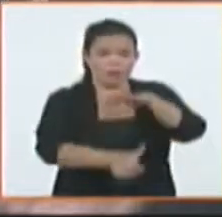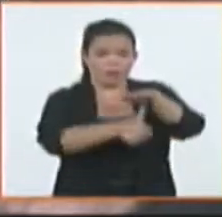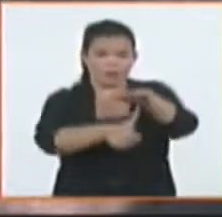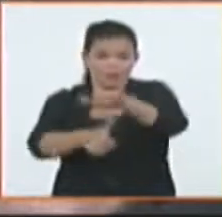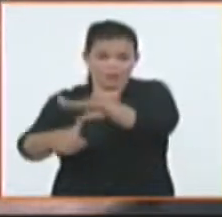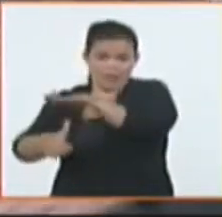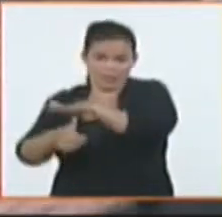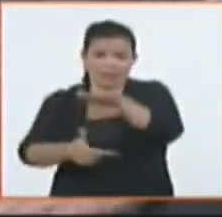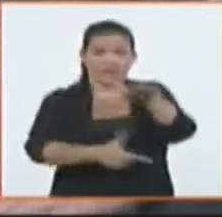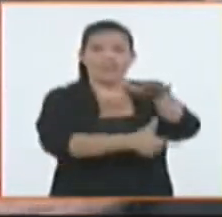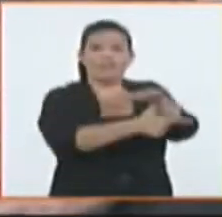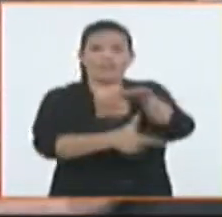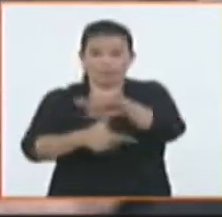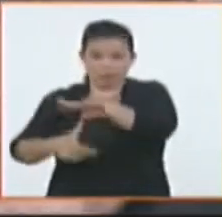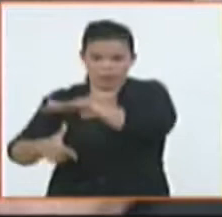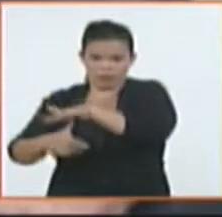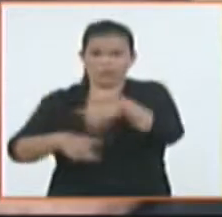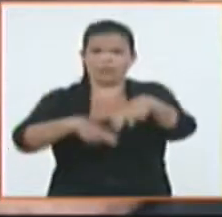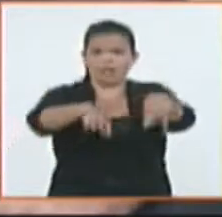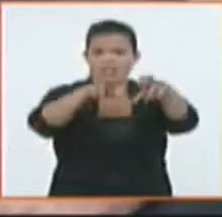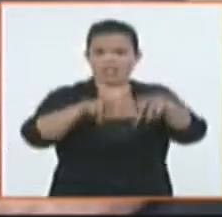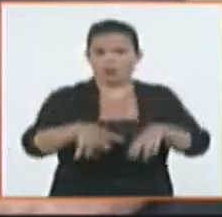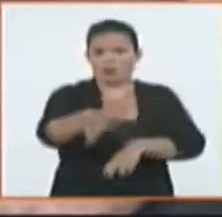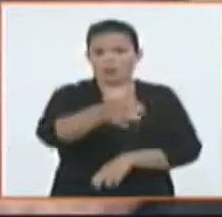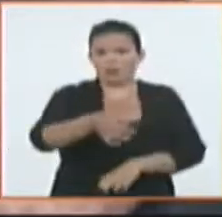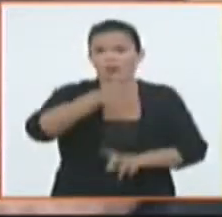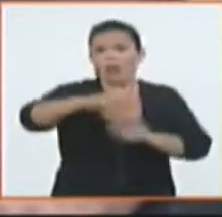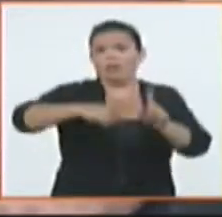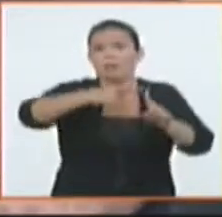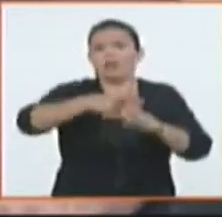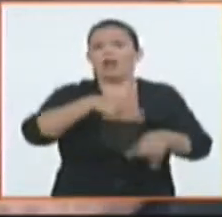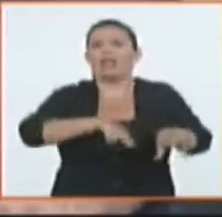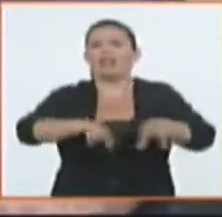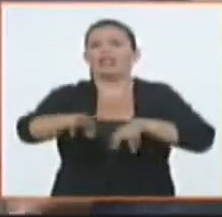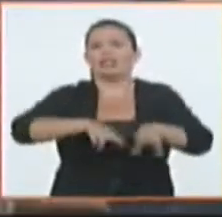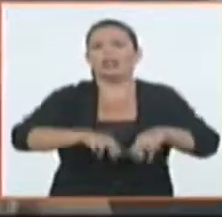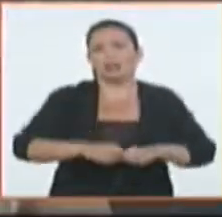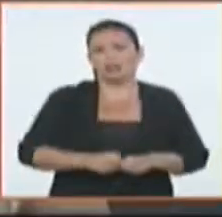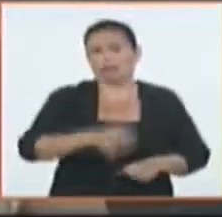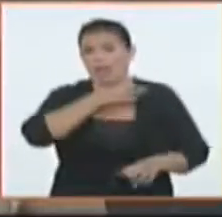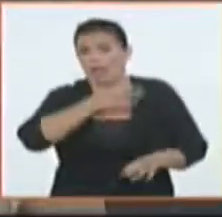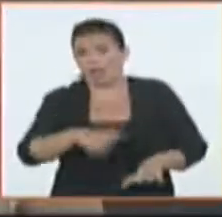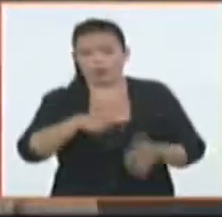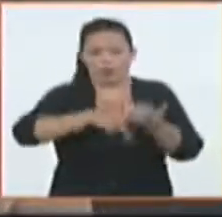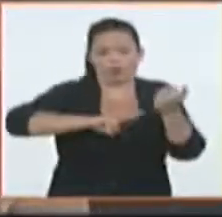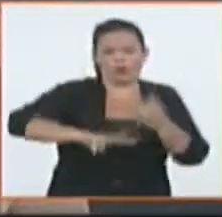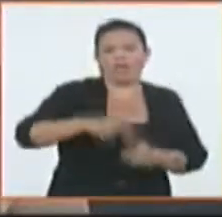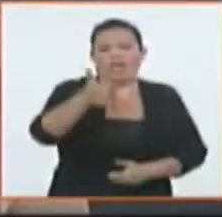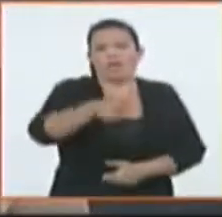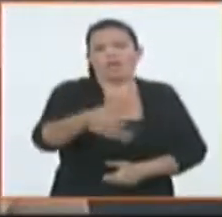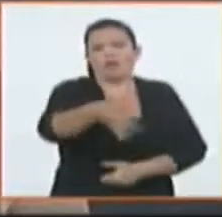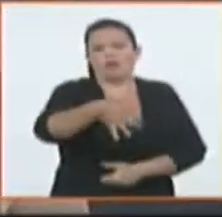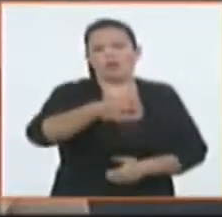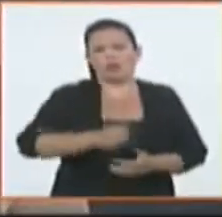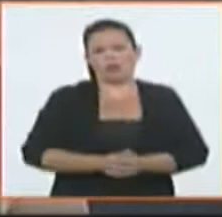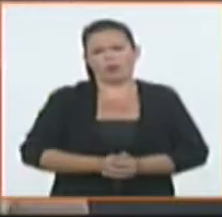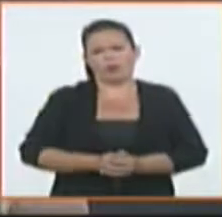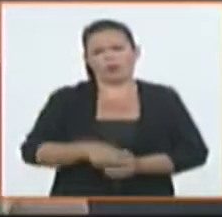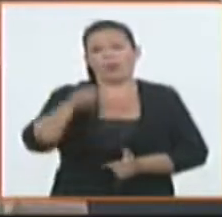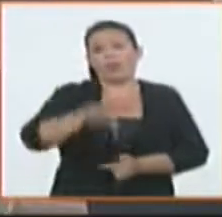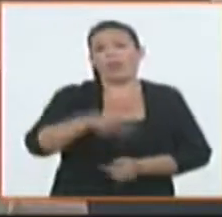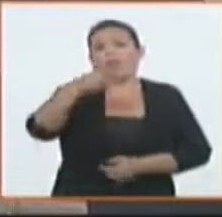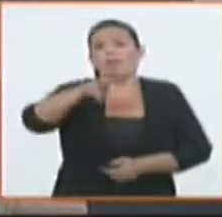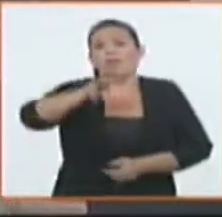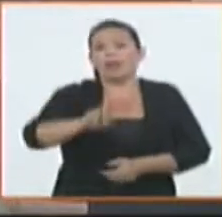intendentes. Por lo tanto, vamos a suponer una provincia que tenga 10 municipios. Tiene 20 representantes del pueblo, elegidos